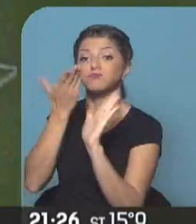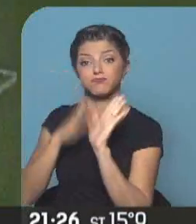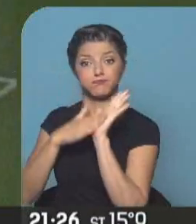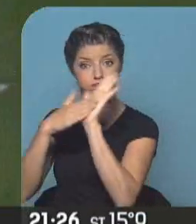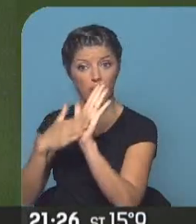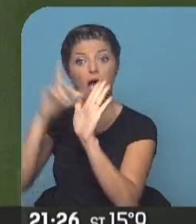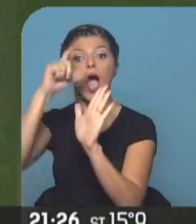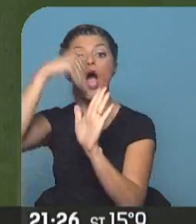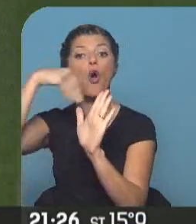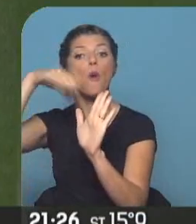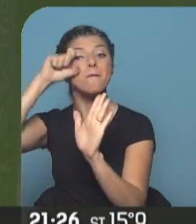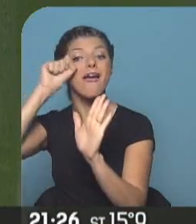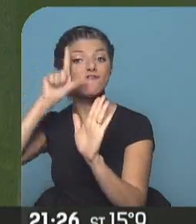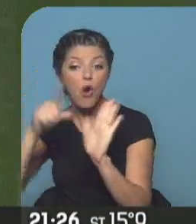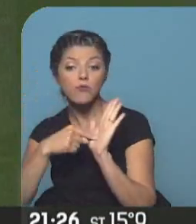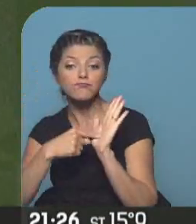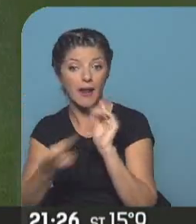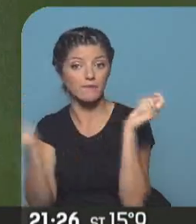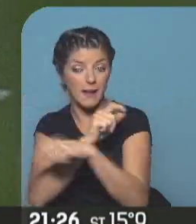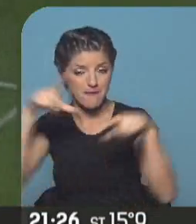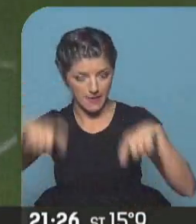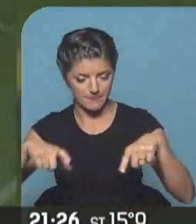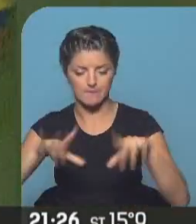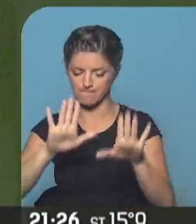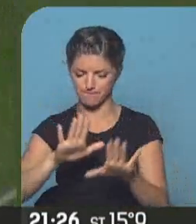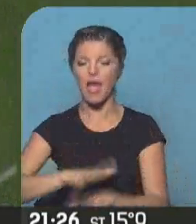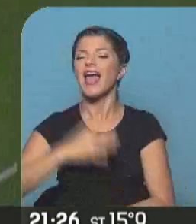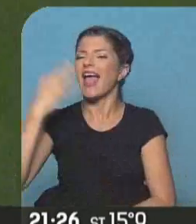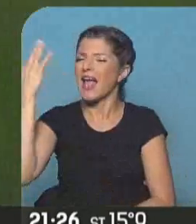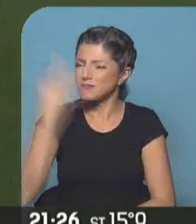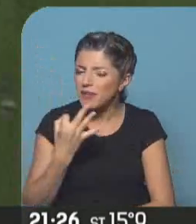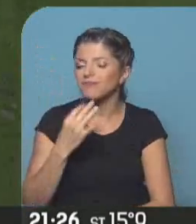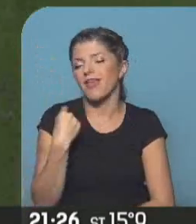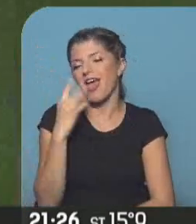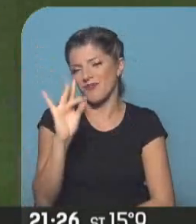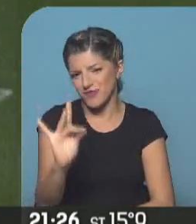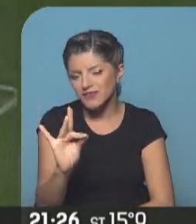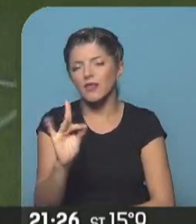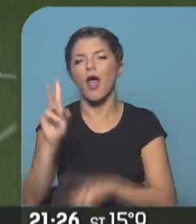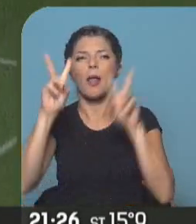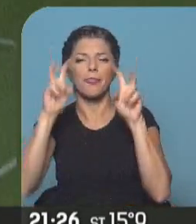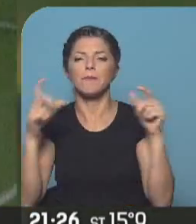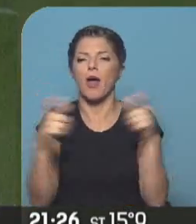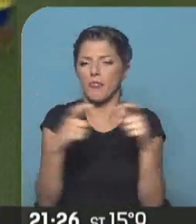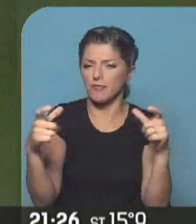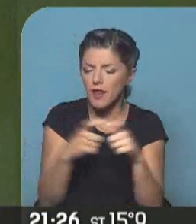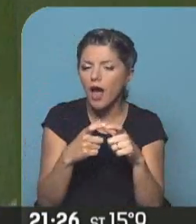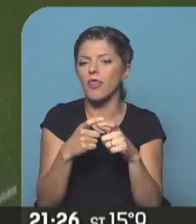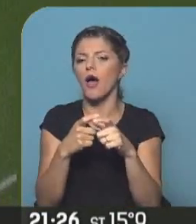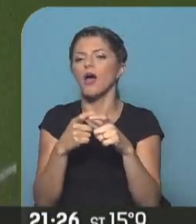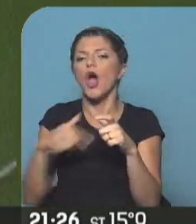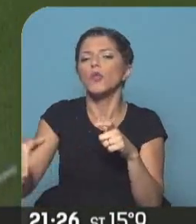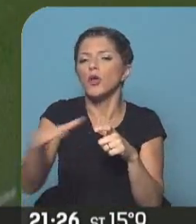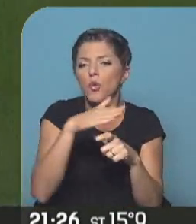Conmebol. Lo concreto es que es muy complicado. Lo cierto es que por un tema de entradas de protocolo, de facilidades, de lugares